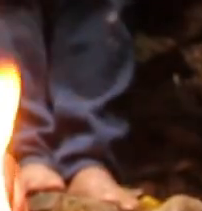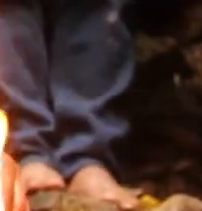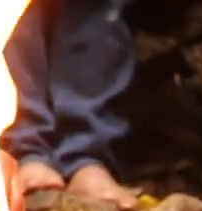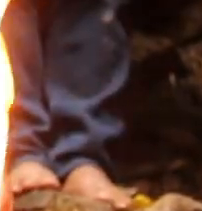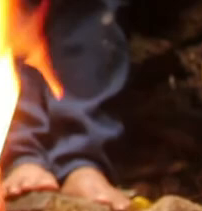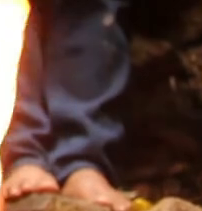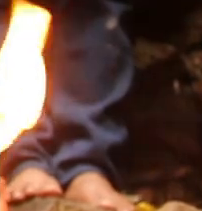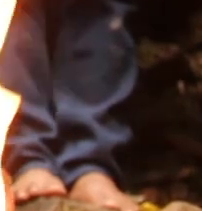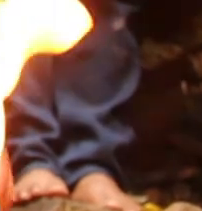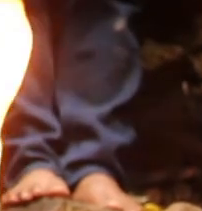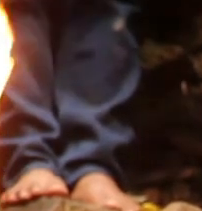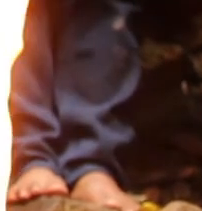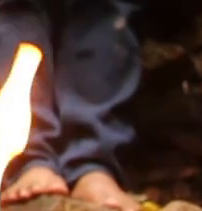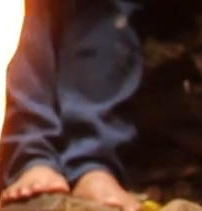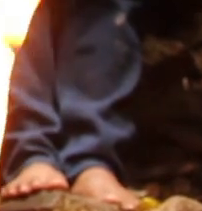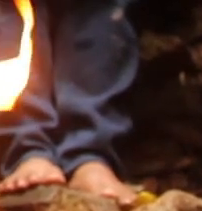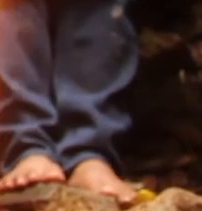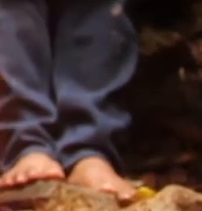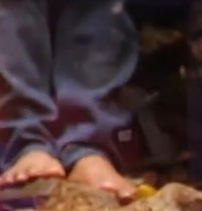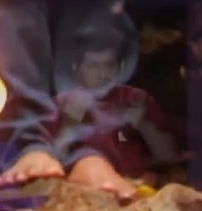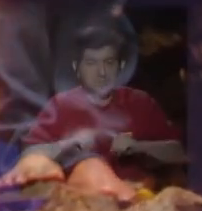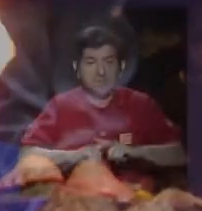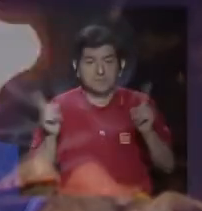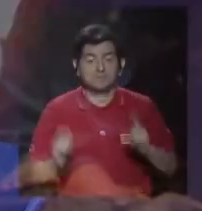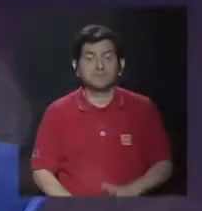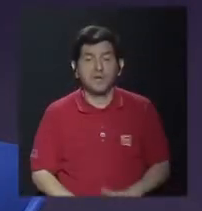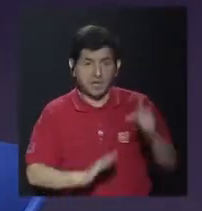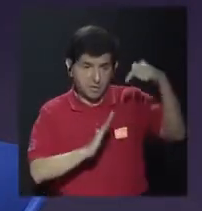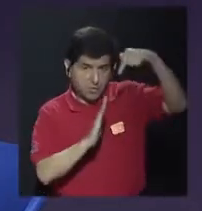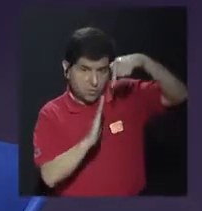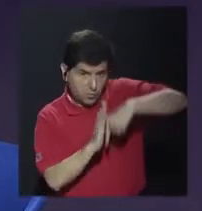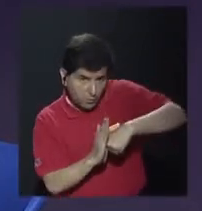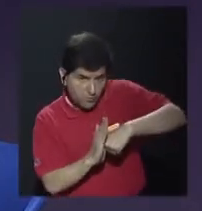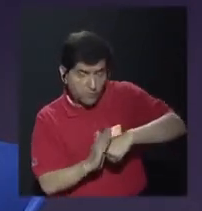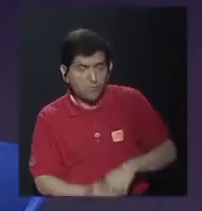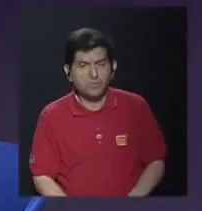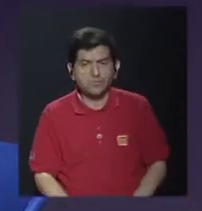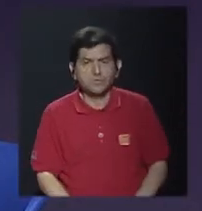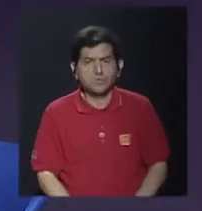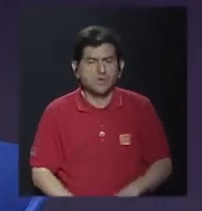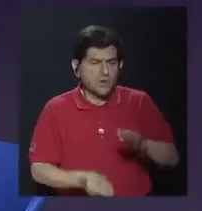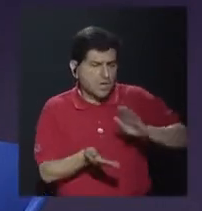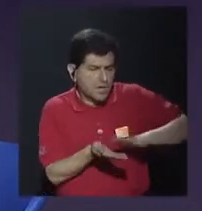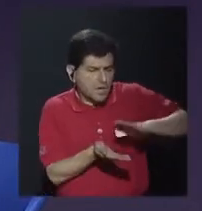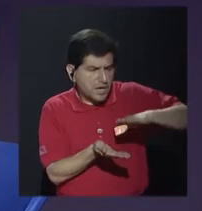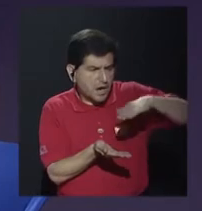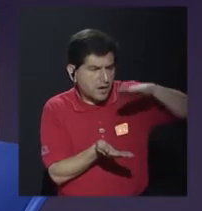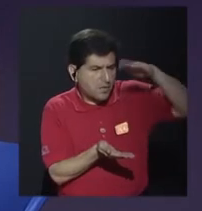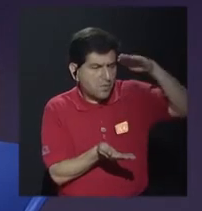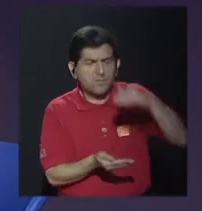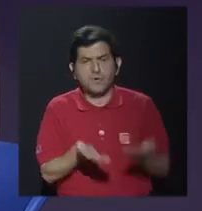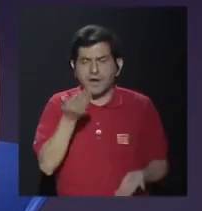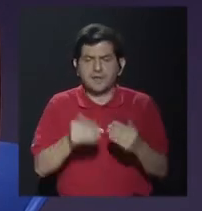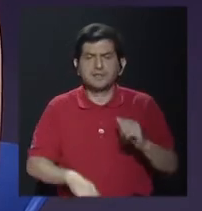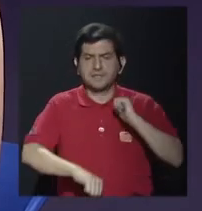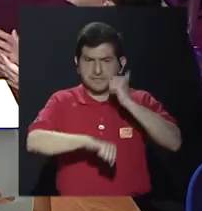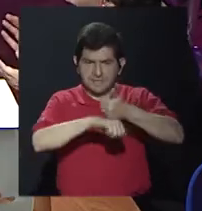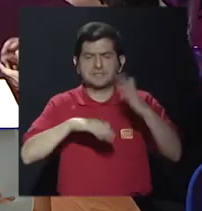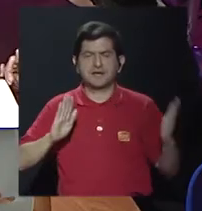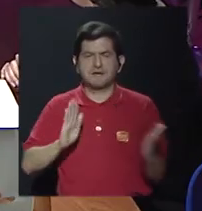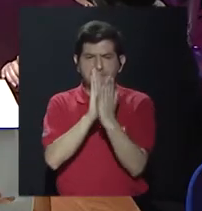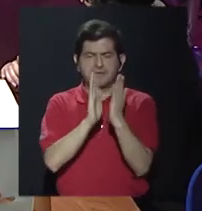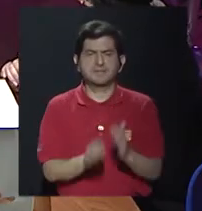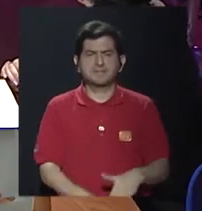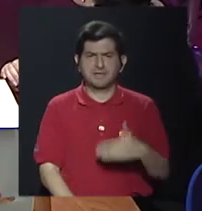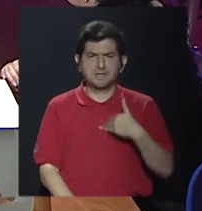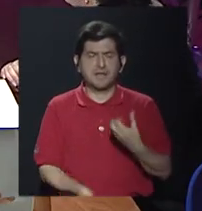pequeñas acciones, ¿verdad? Sutiles, pero que en el fondo y conforme se nos van acumulando pueden ir haciendo la resistencia. Sabemos que